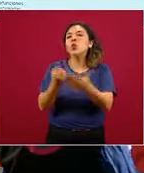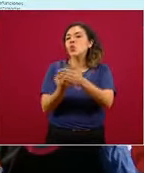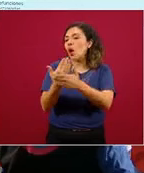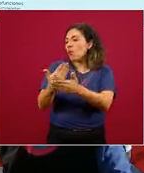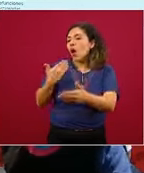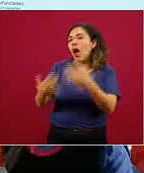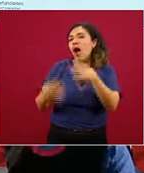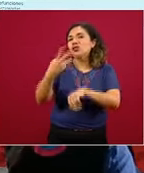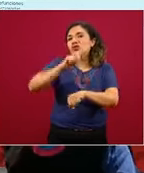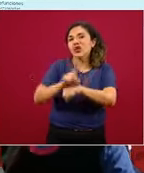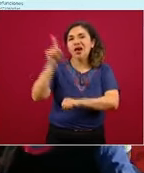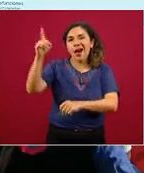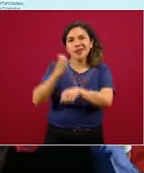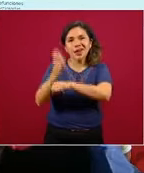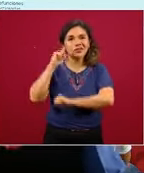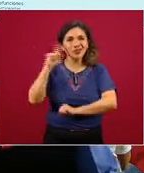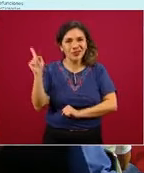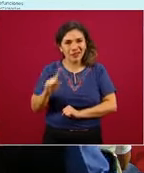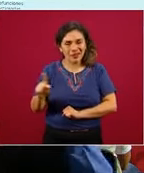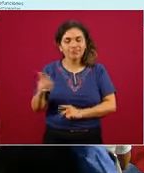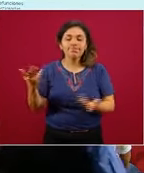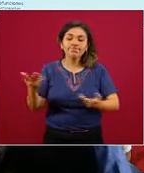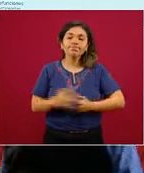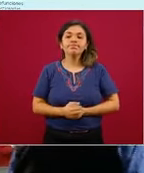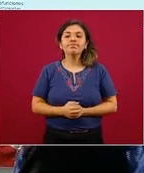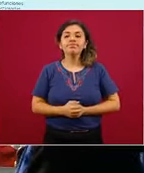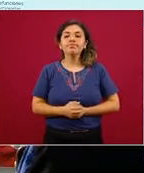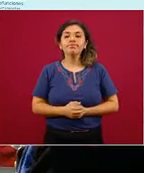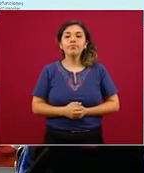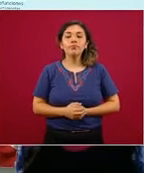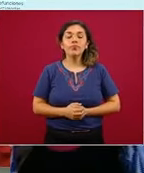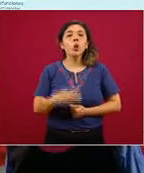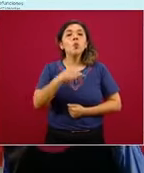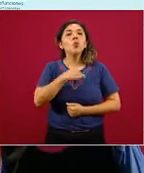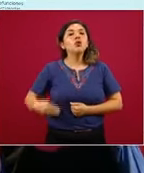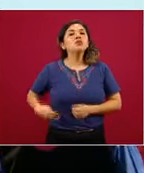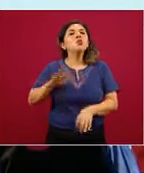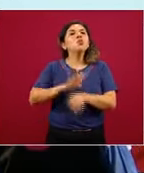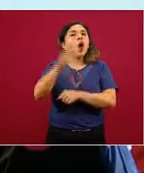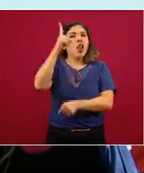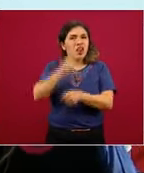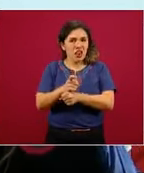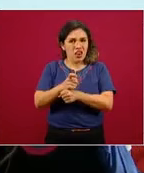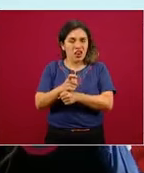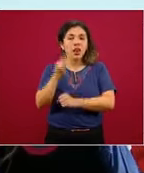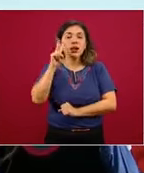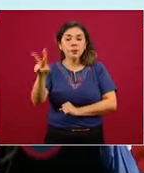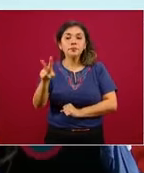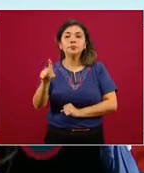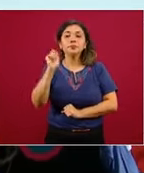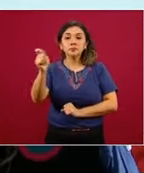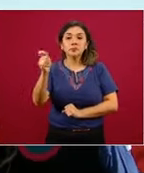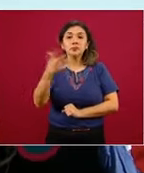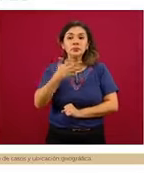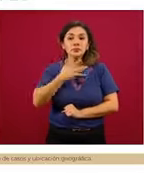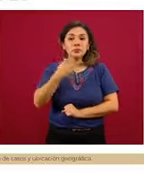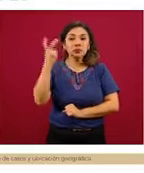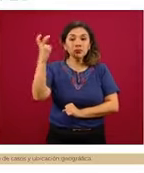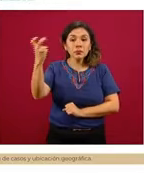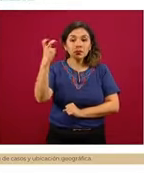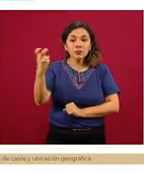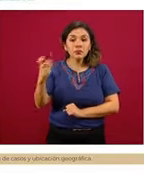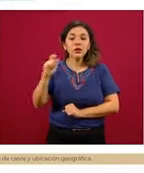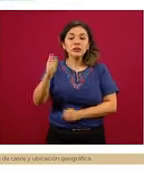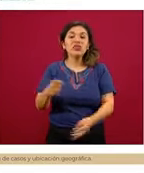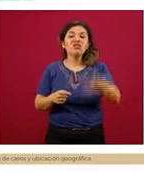estado de Zacatecas. Veamos cómo contribuyen los principales municipios a esta curva. Aquí está.